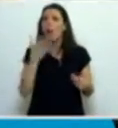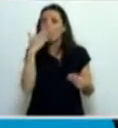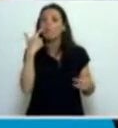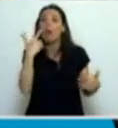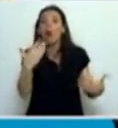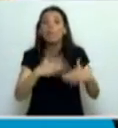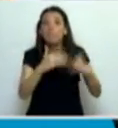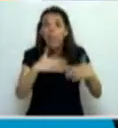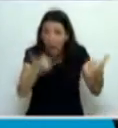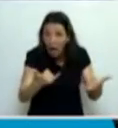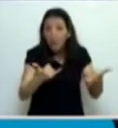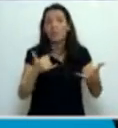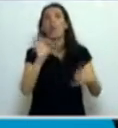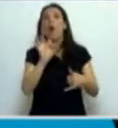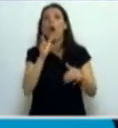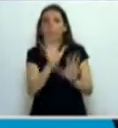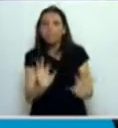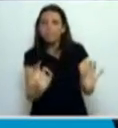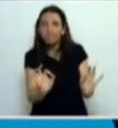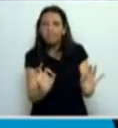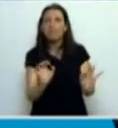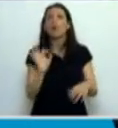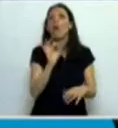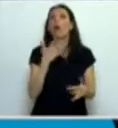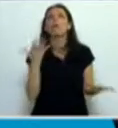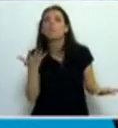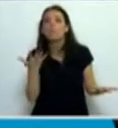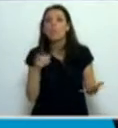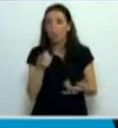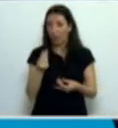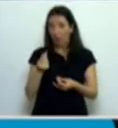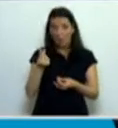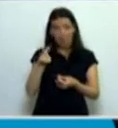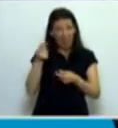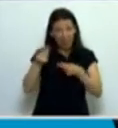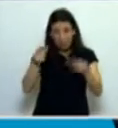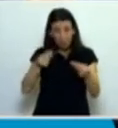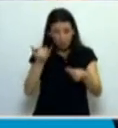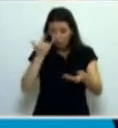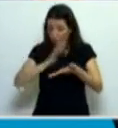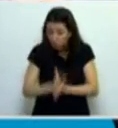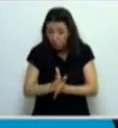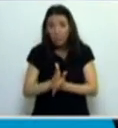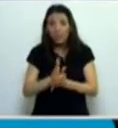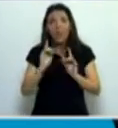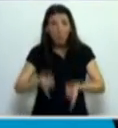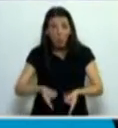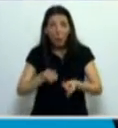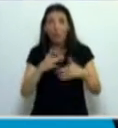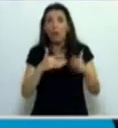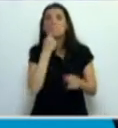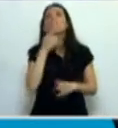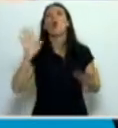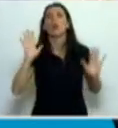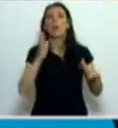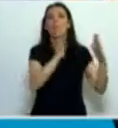obras que estaban previstas y que se iban a solventar con la totalidad de esos recursos. Por ejemplo, en materia de